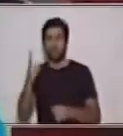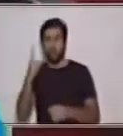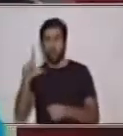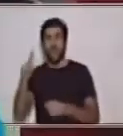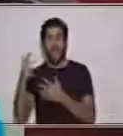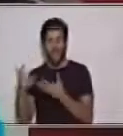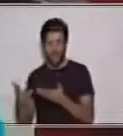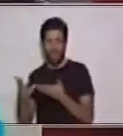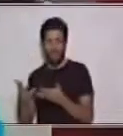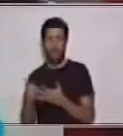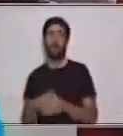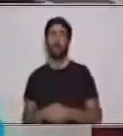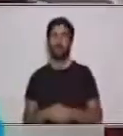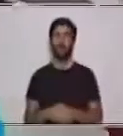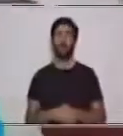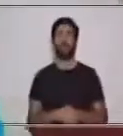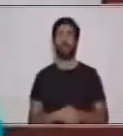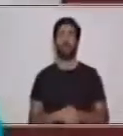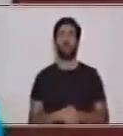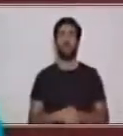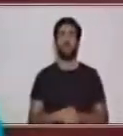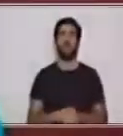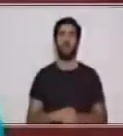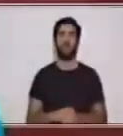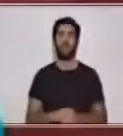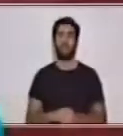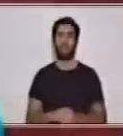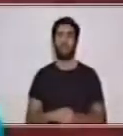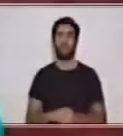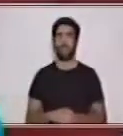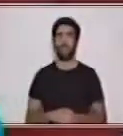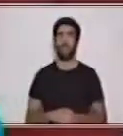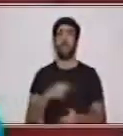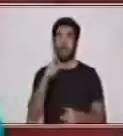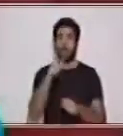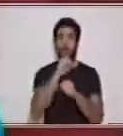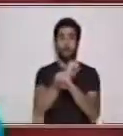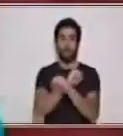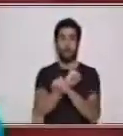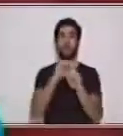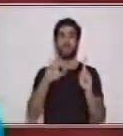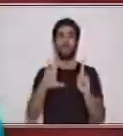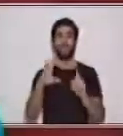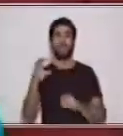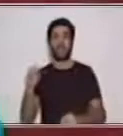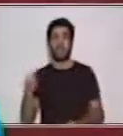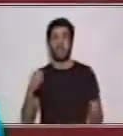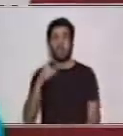¿sí? 454, y lo vamos a multiplicar, en este caso, por